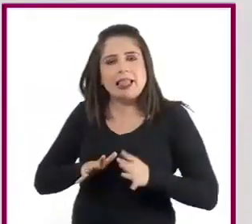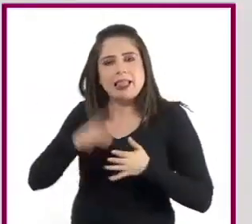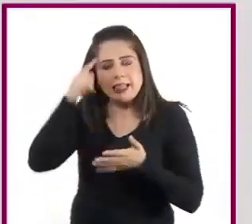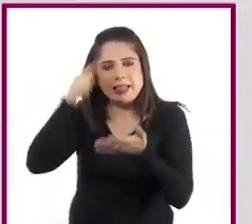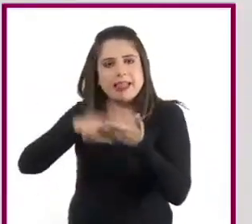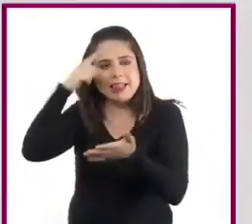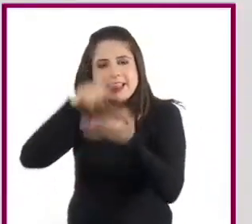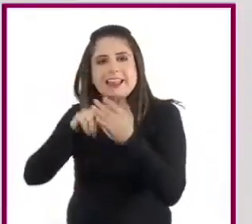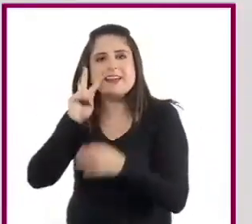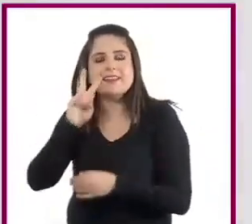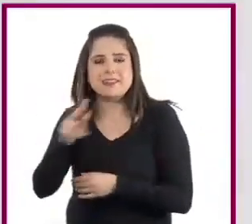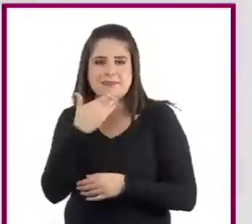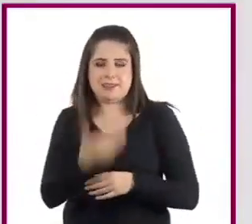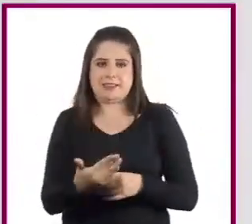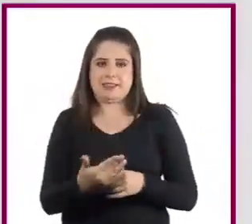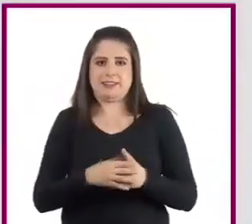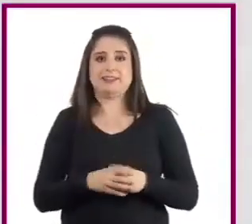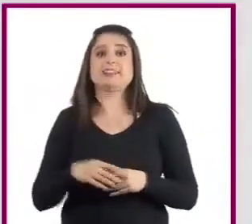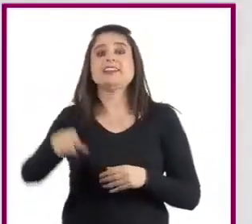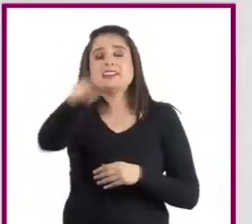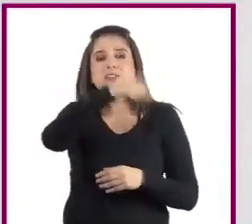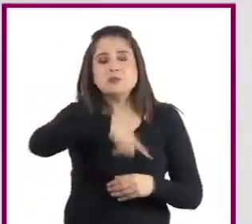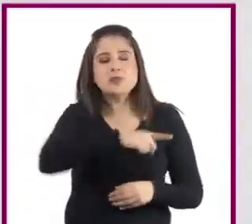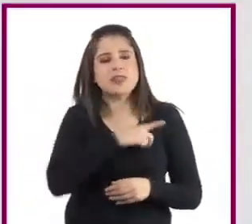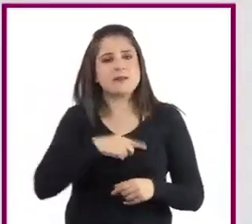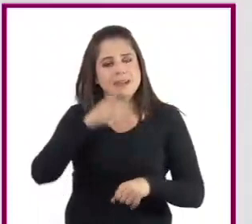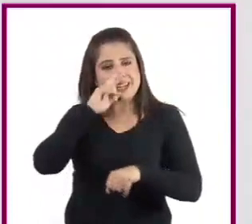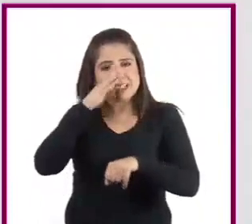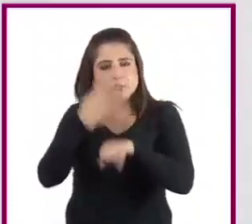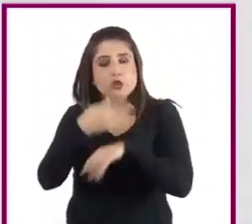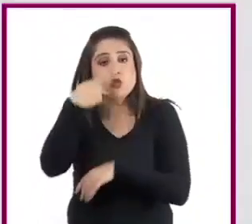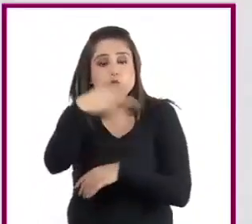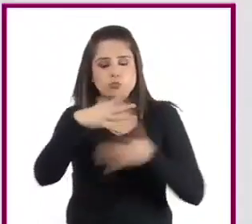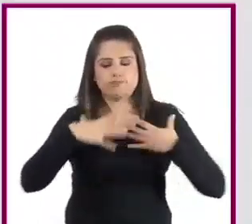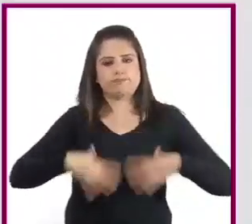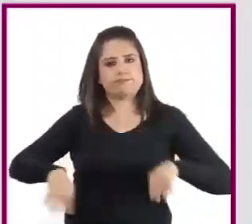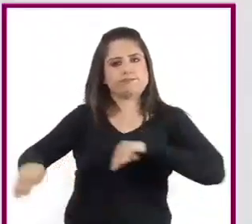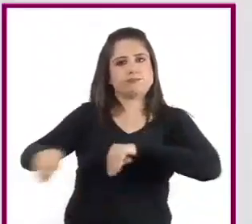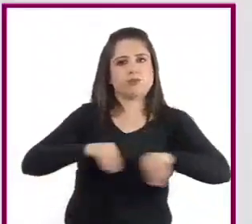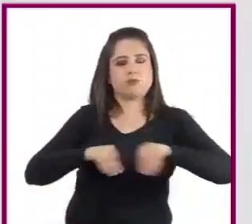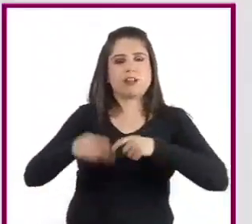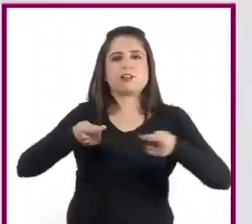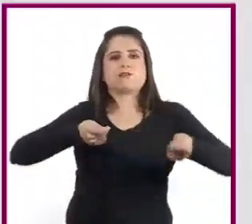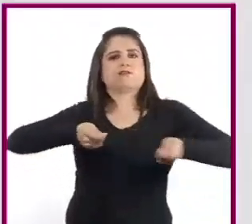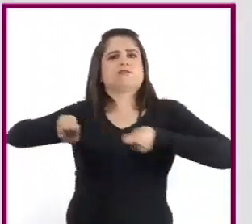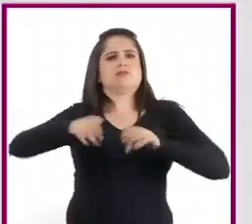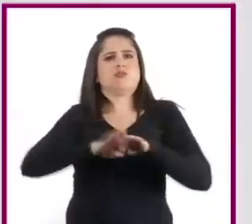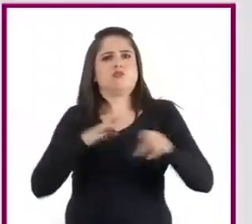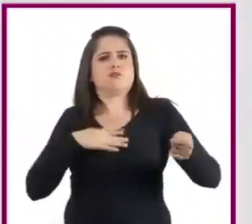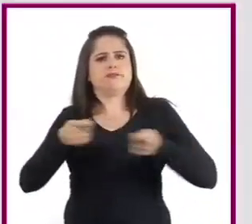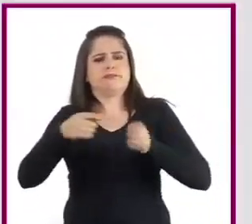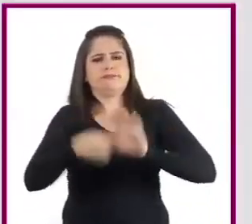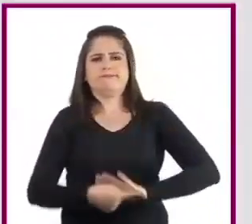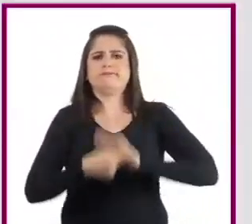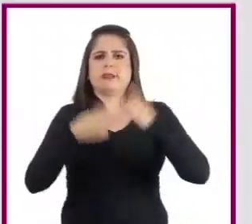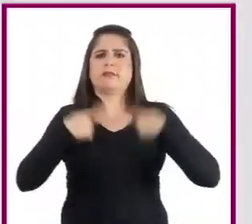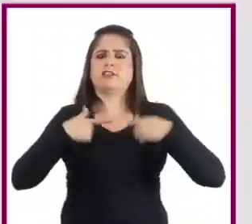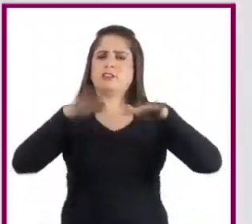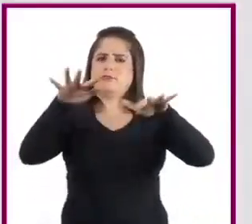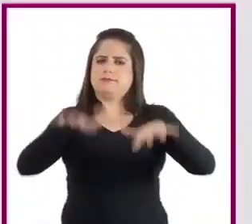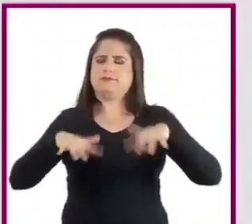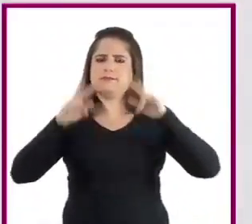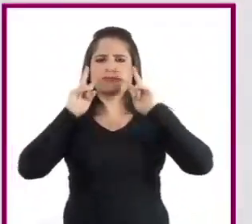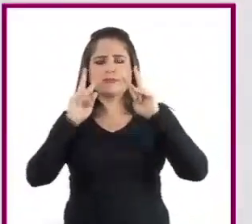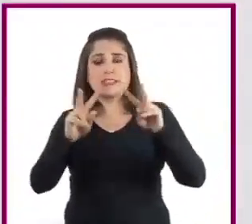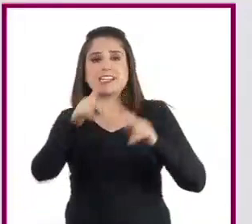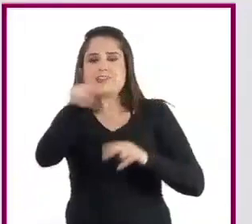escuchar? Tienes que ser responsable de tu lenguaje no verbal y manejarlo en cada intervención pública,